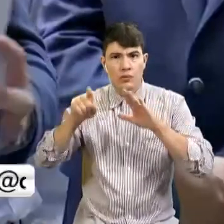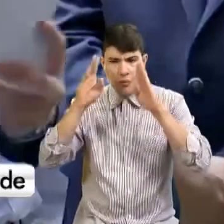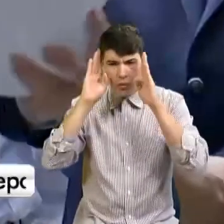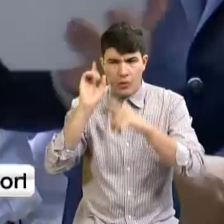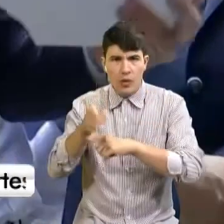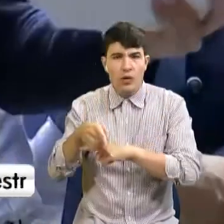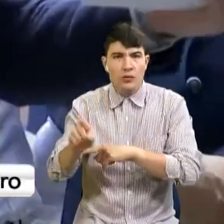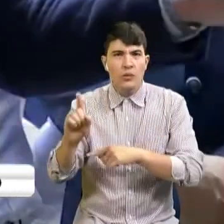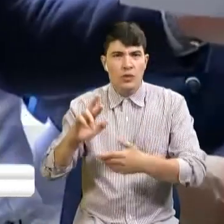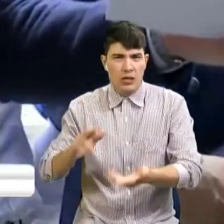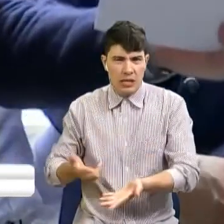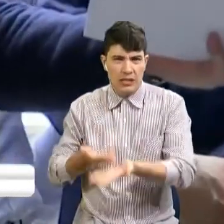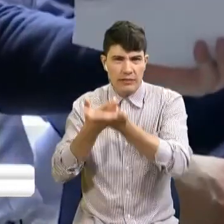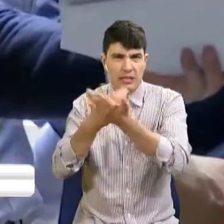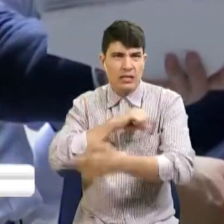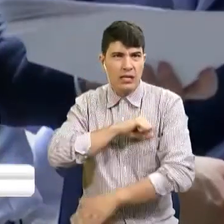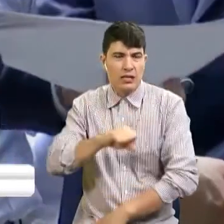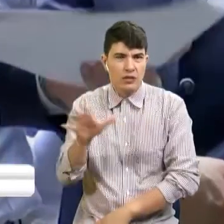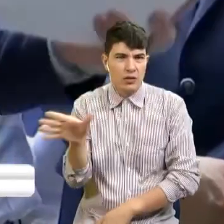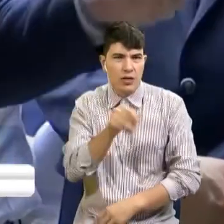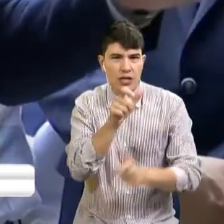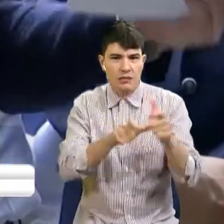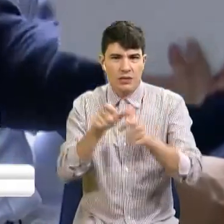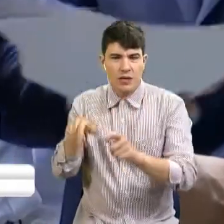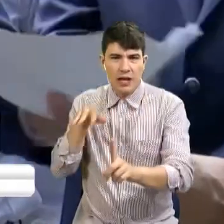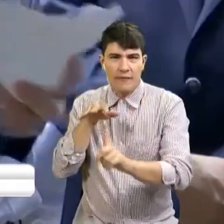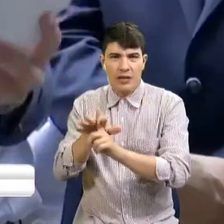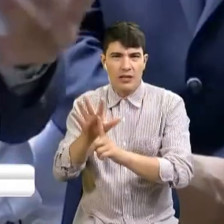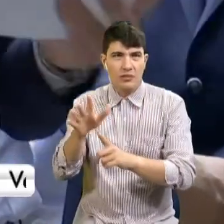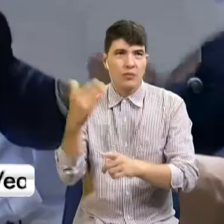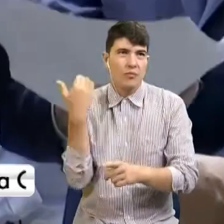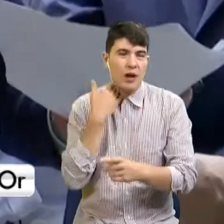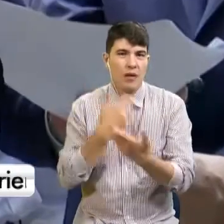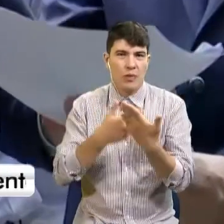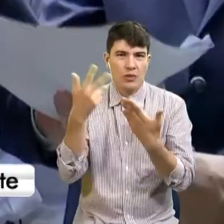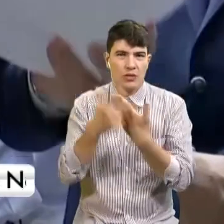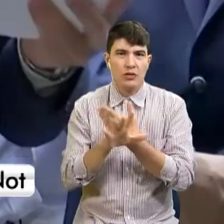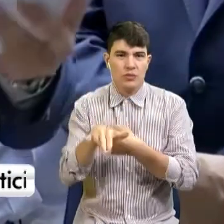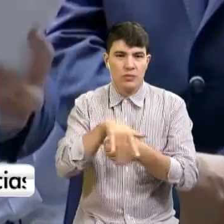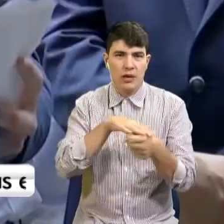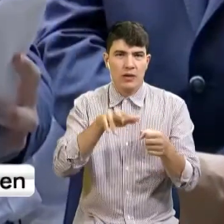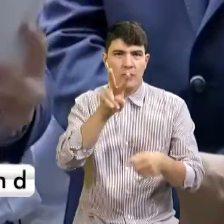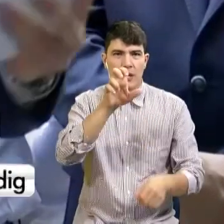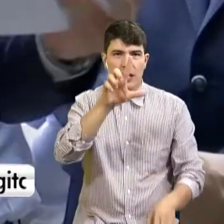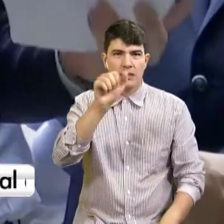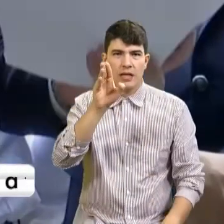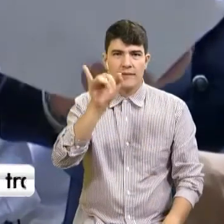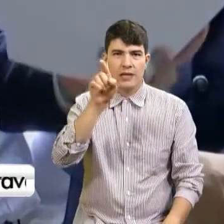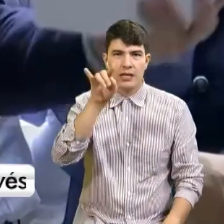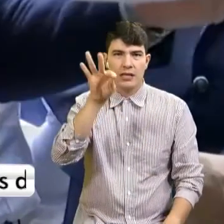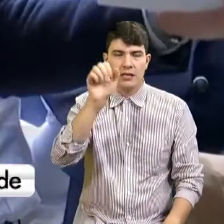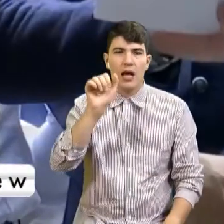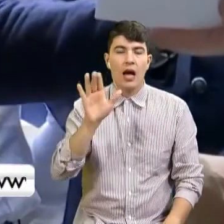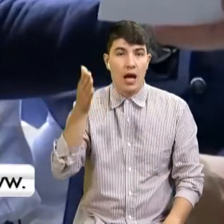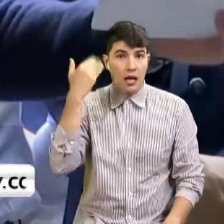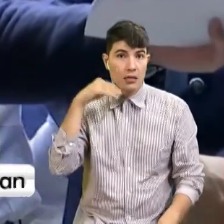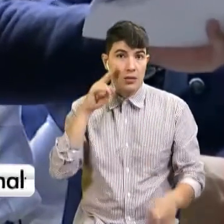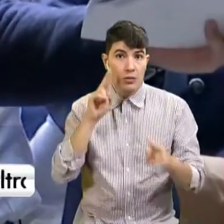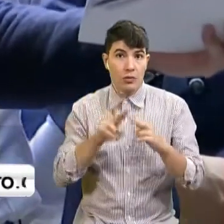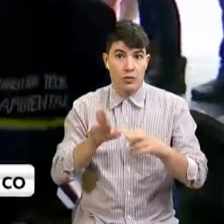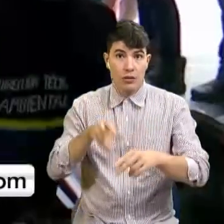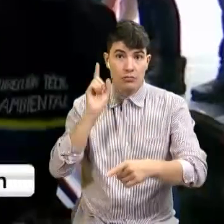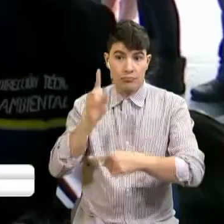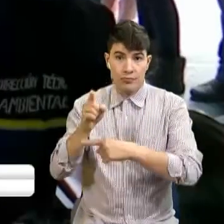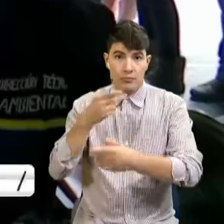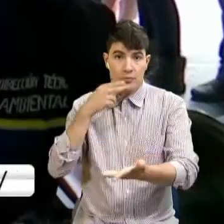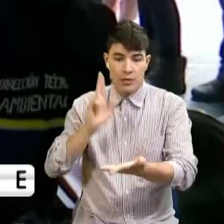que buscaban restablecer los derechos de los afectados por el fallido proyecto de vivienda en el barrio Bellavista, se conoció en días pasados una orden de arresto